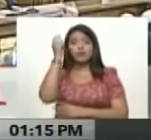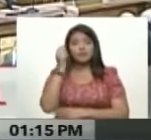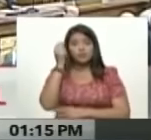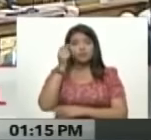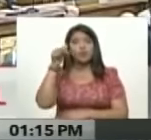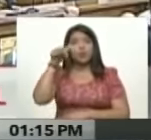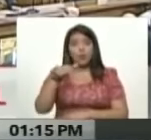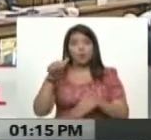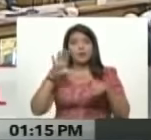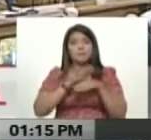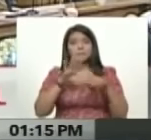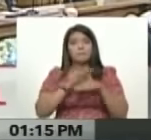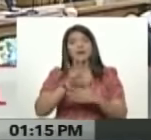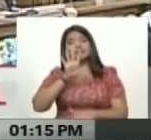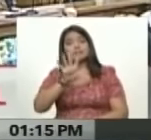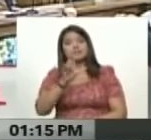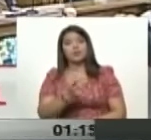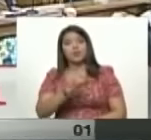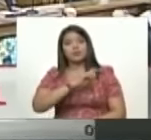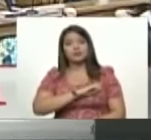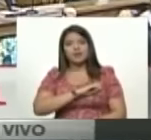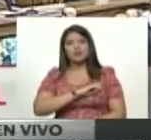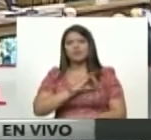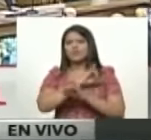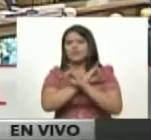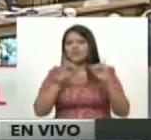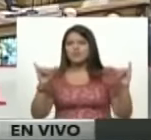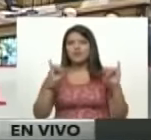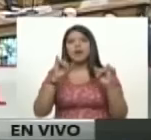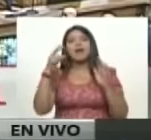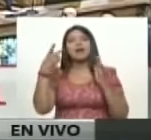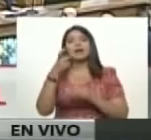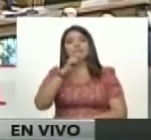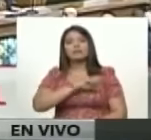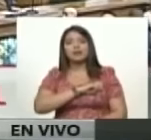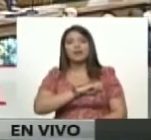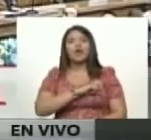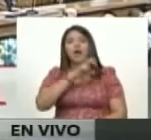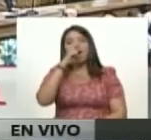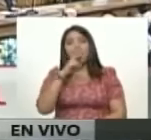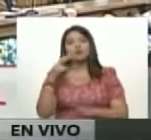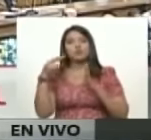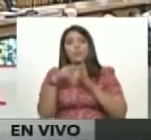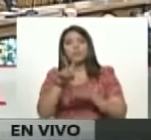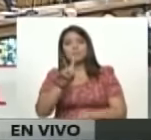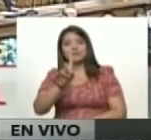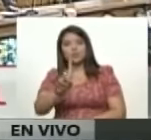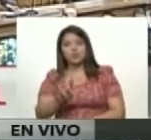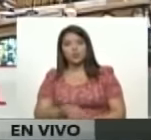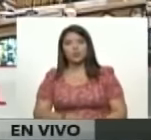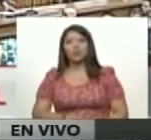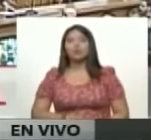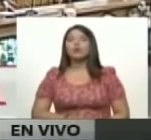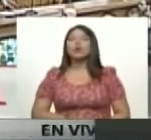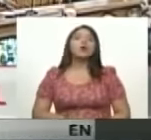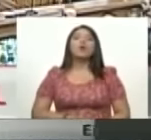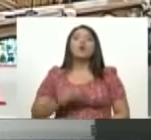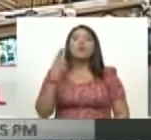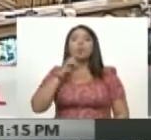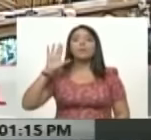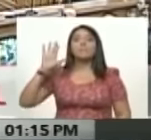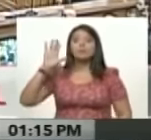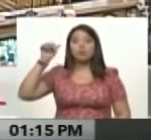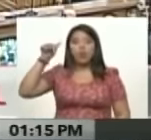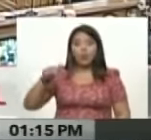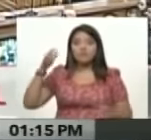instala este martes 5 de enero, cesará sus funciones en enero de 2021. La juramentación formal que estamos viendo el